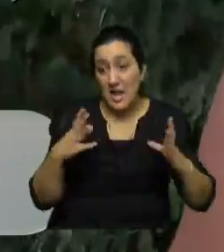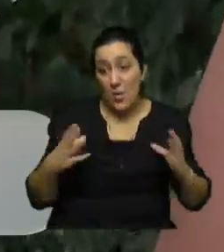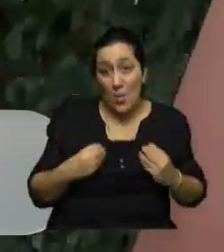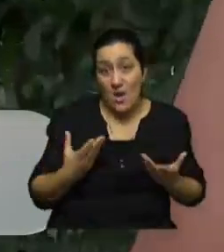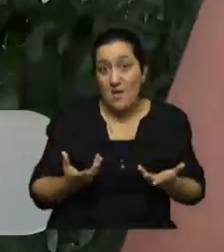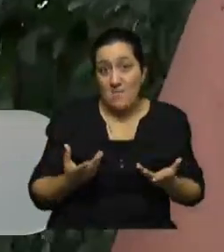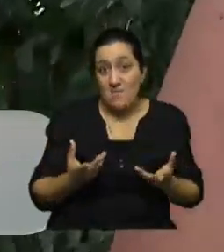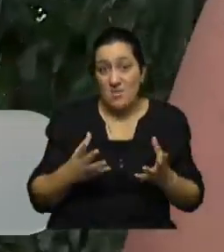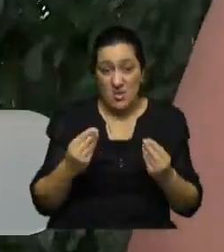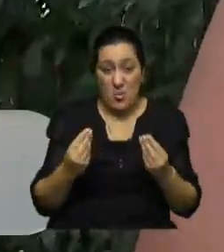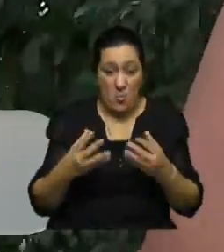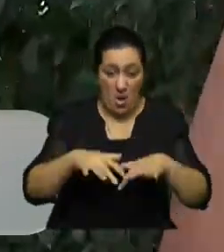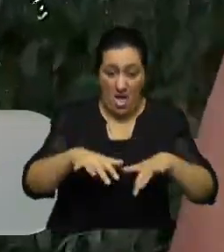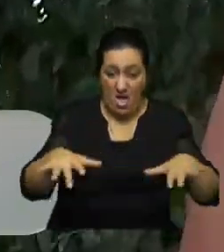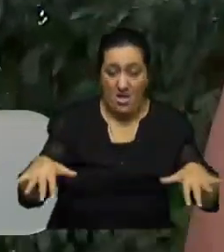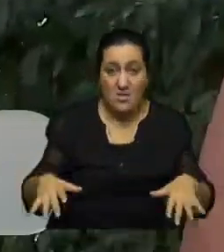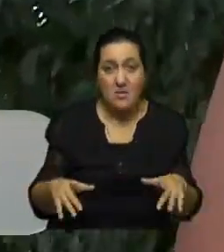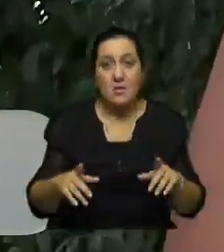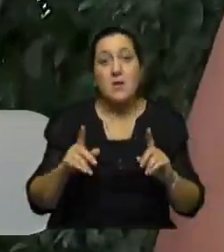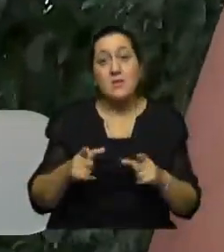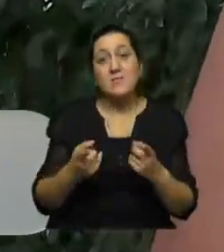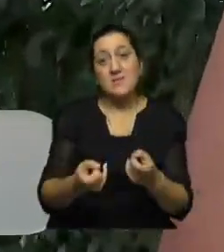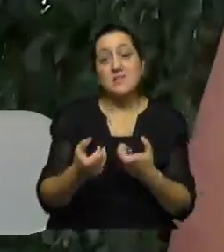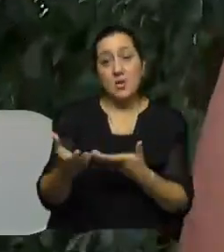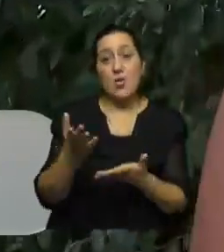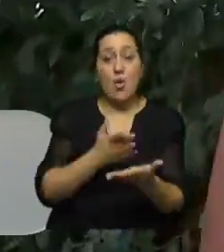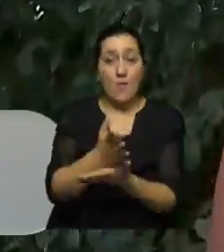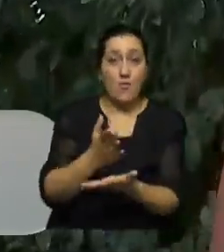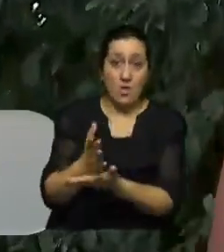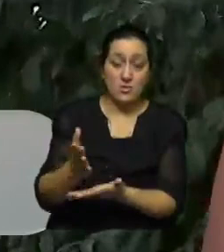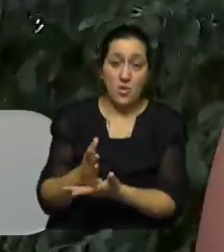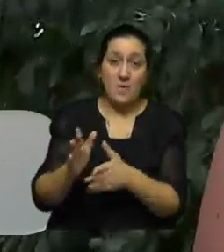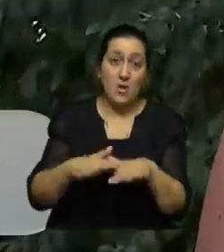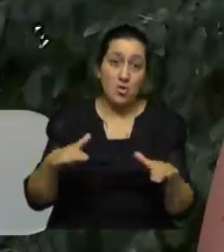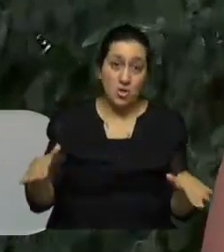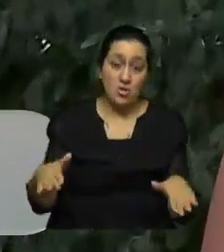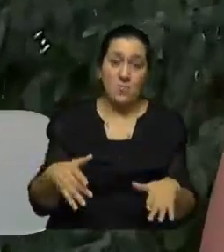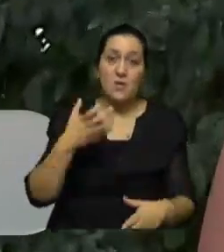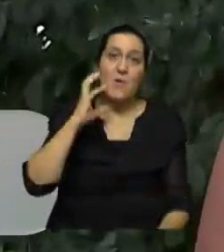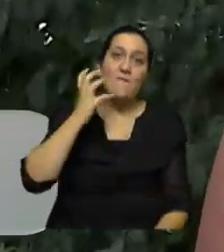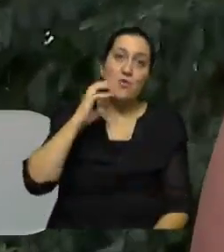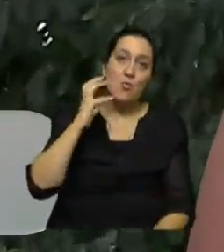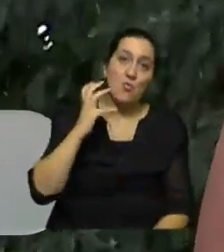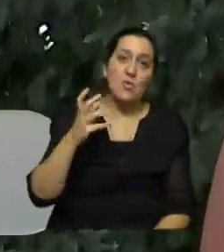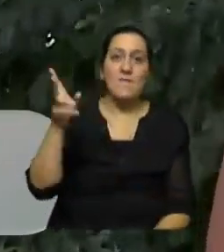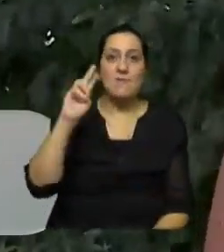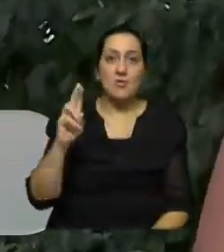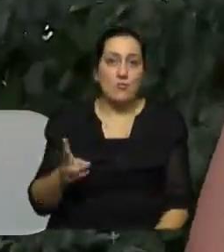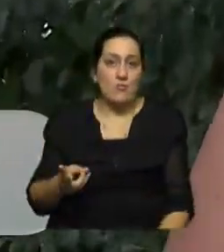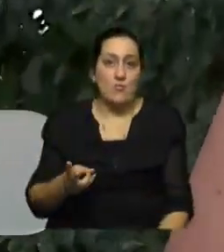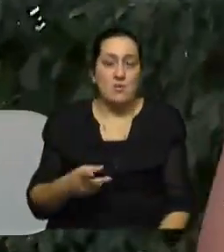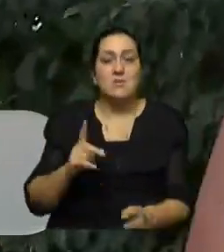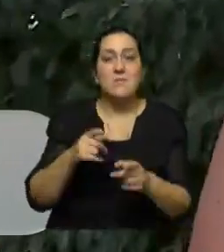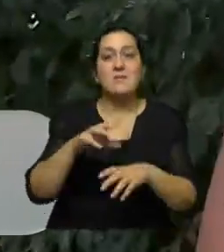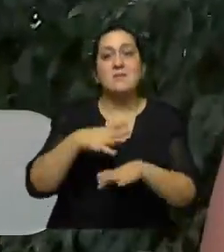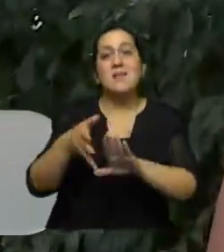CAIF. Y también lo que se necesita es colaboración para los niños, así como en frutas y calzados,